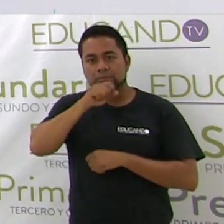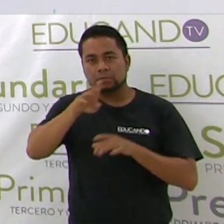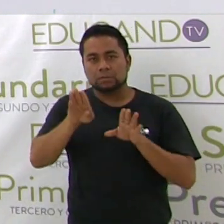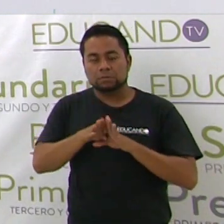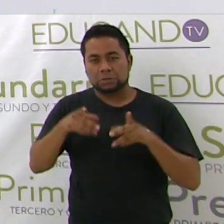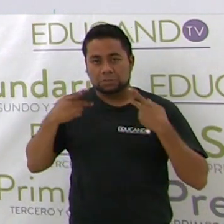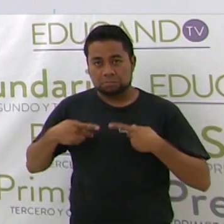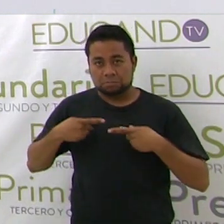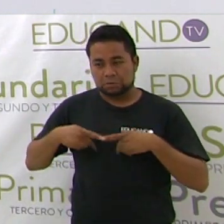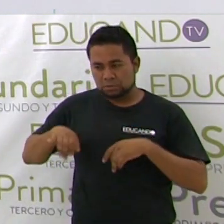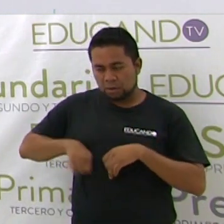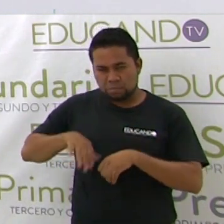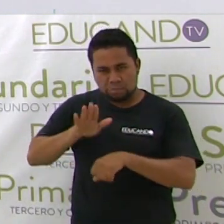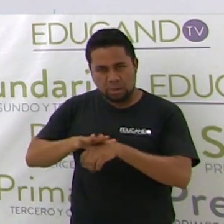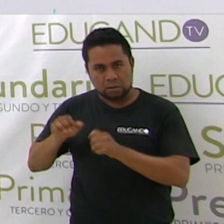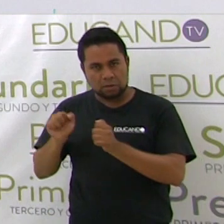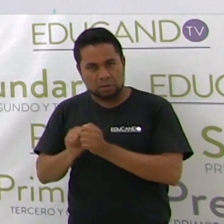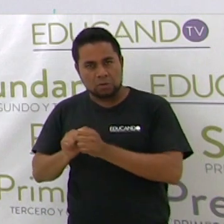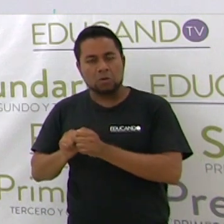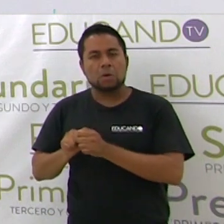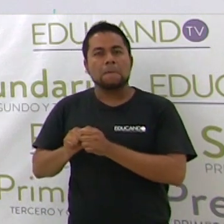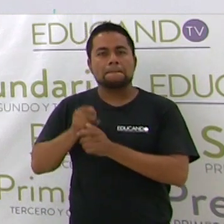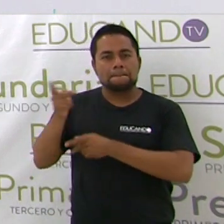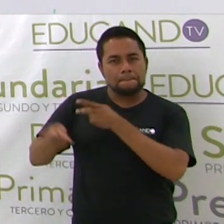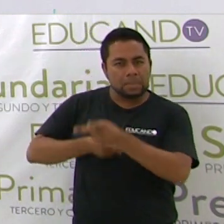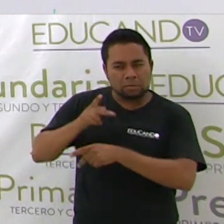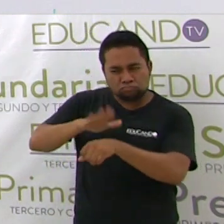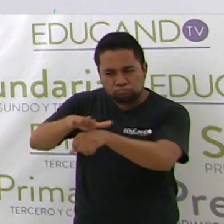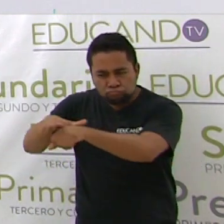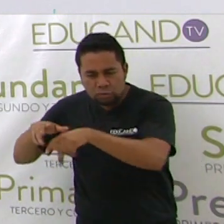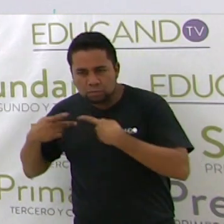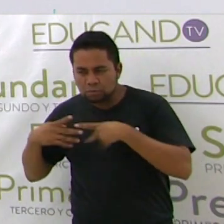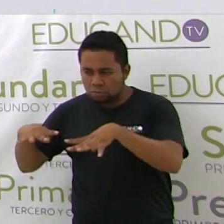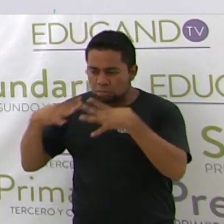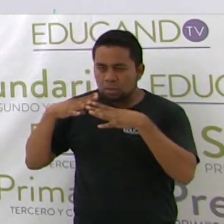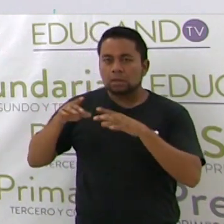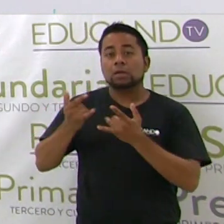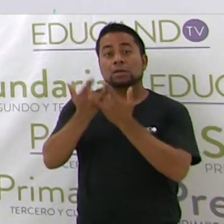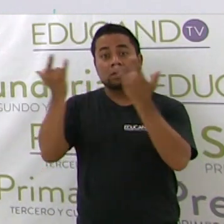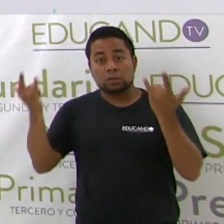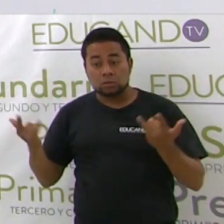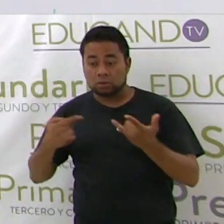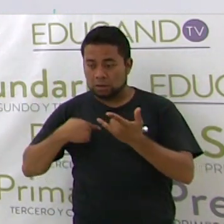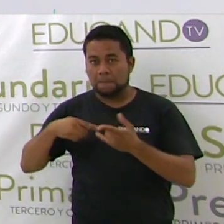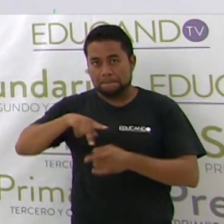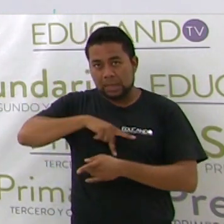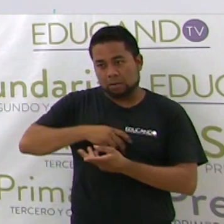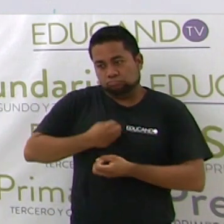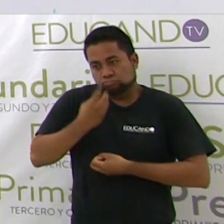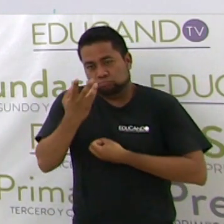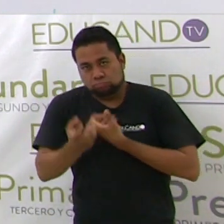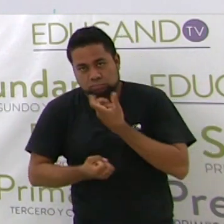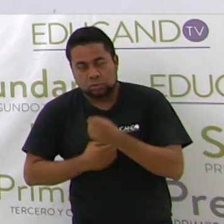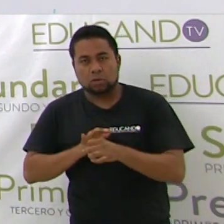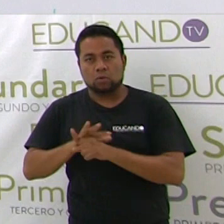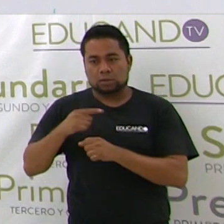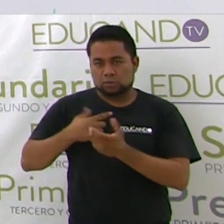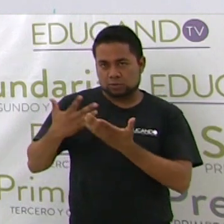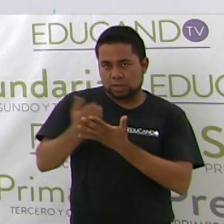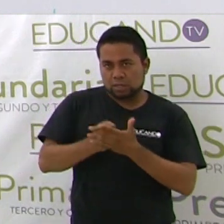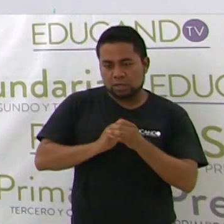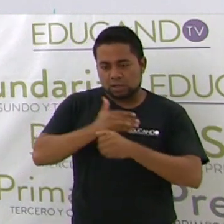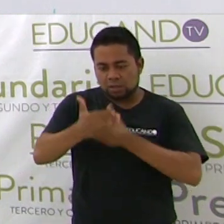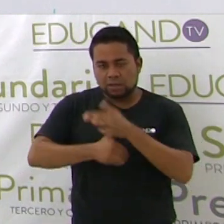con preguntas, contar anécdotas personales, hablar de los logros, avances o descubrimientos que